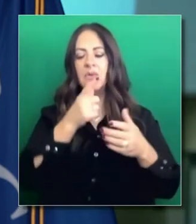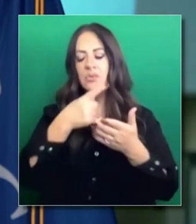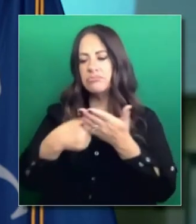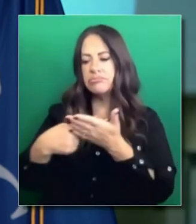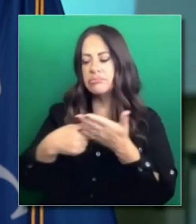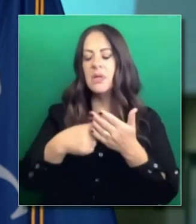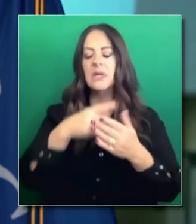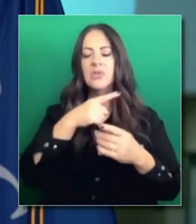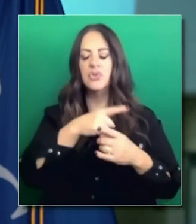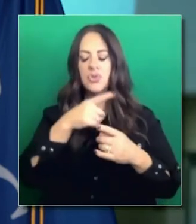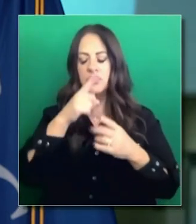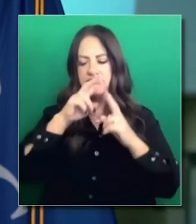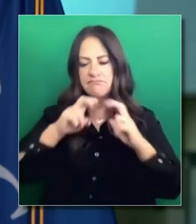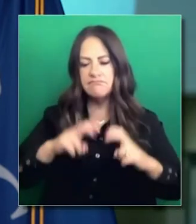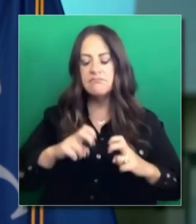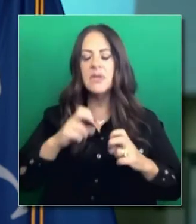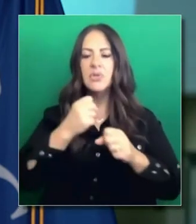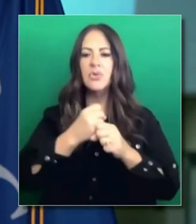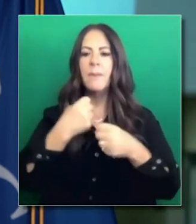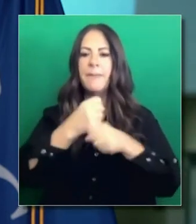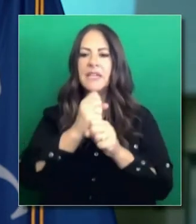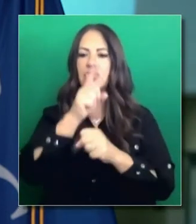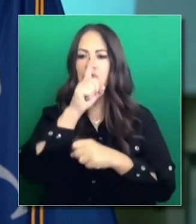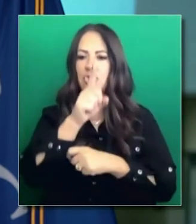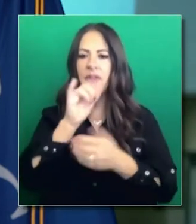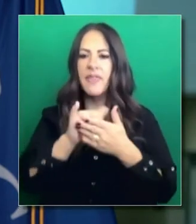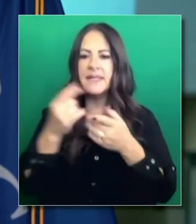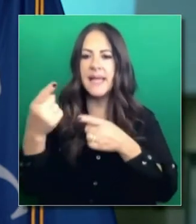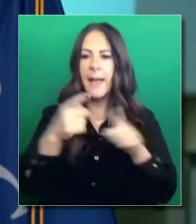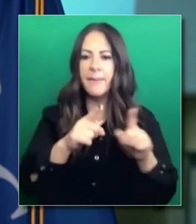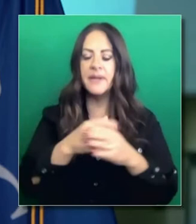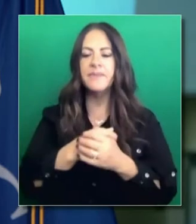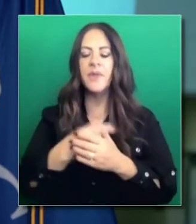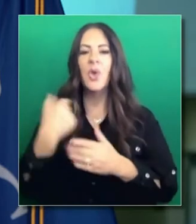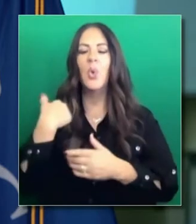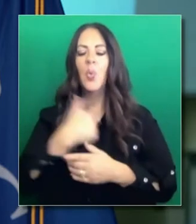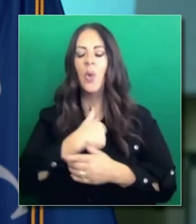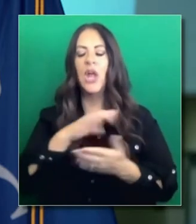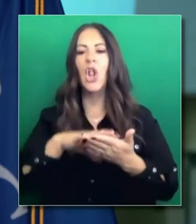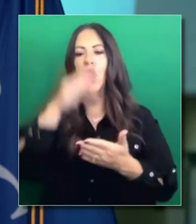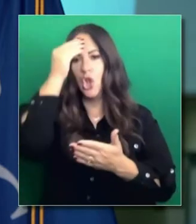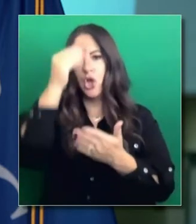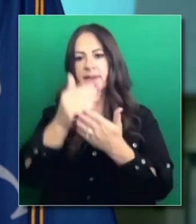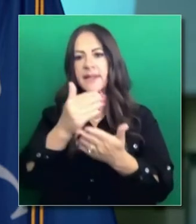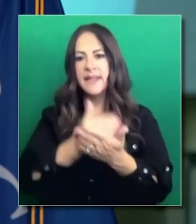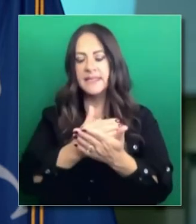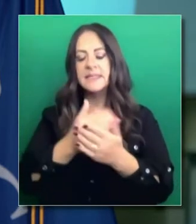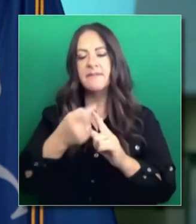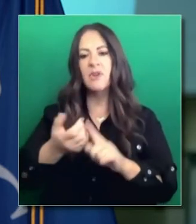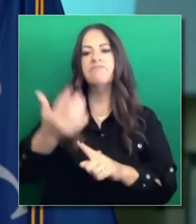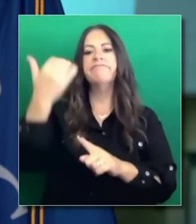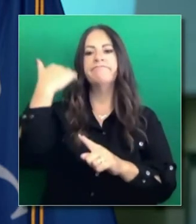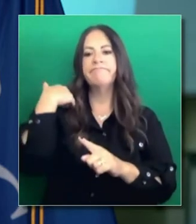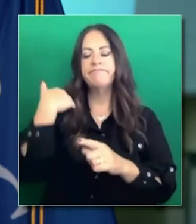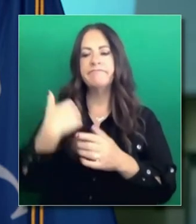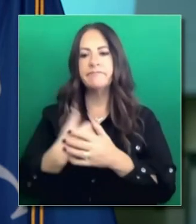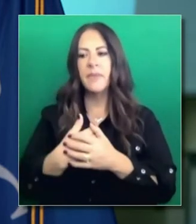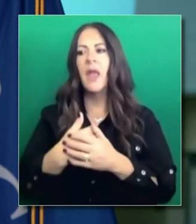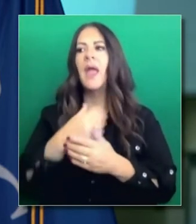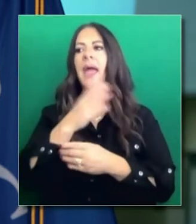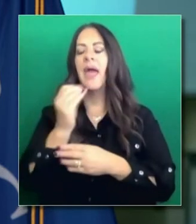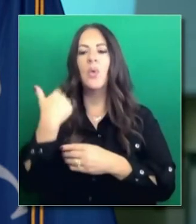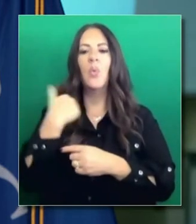causa. Específicamente, hacemos lo siguiente. Utilizamos las lecciones aprendidas del esfuerzo muy agresivo